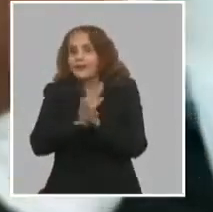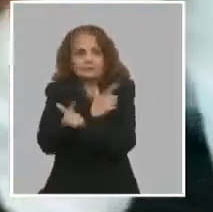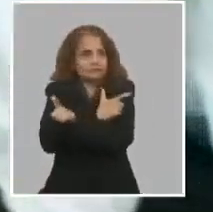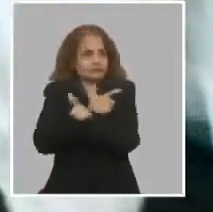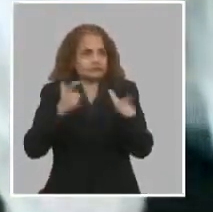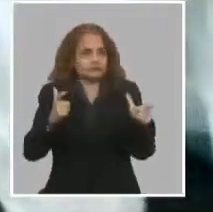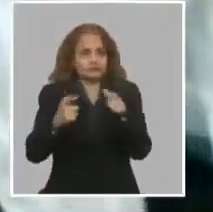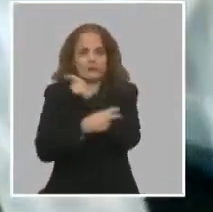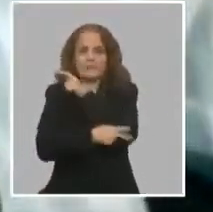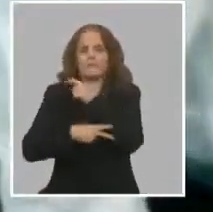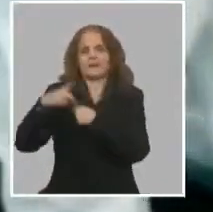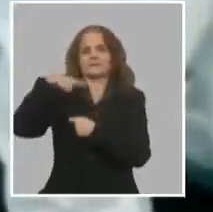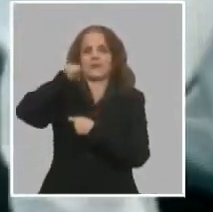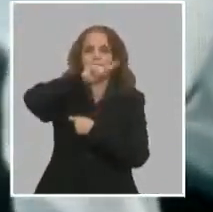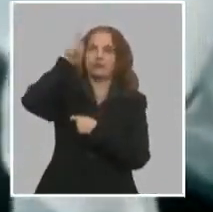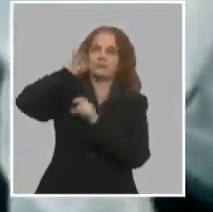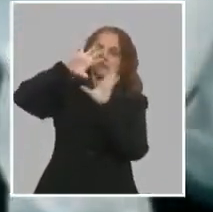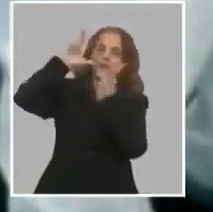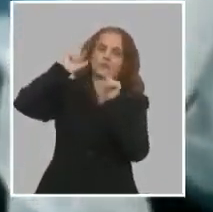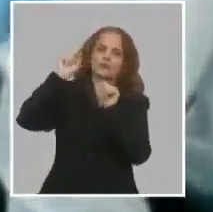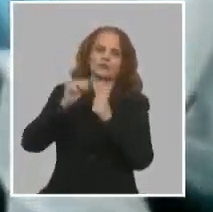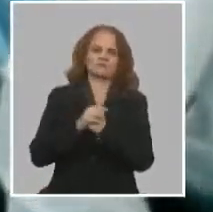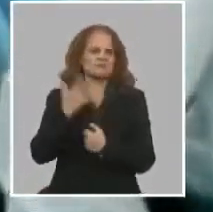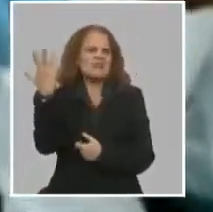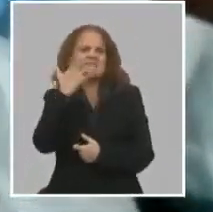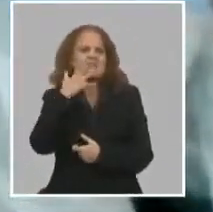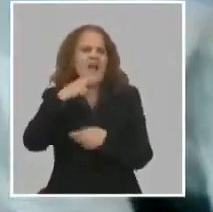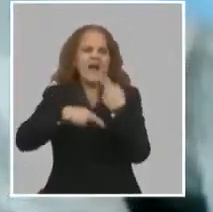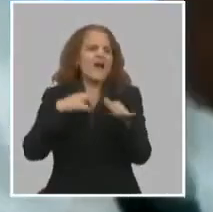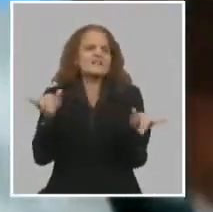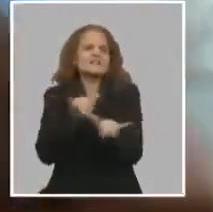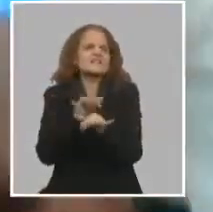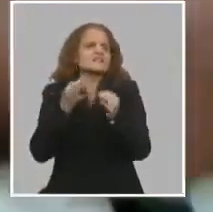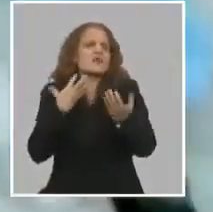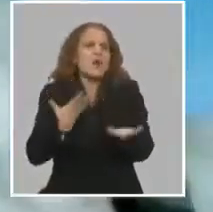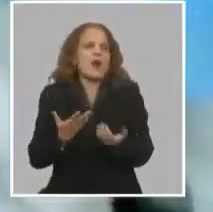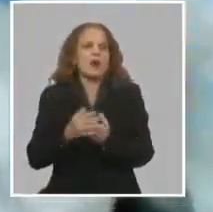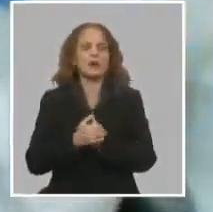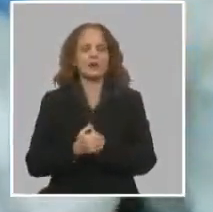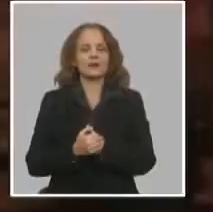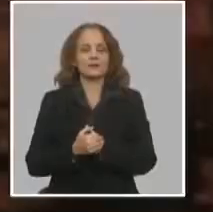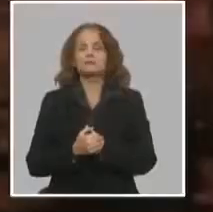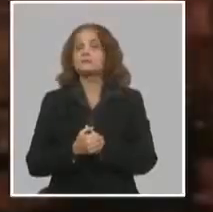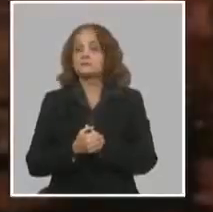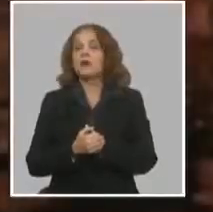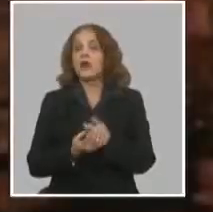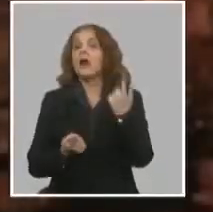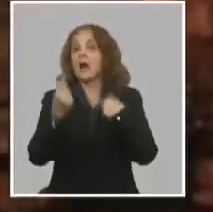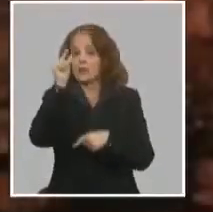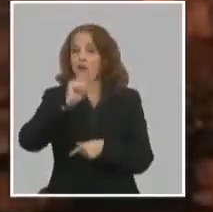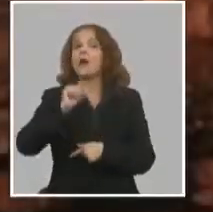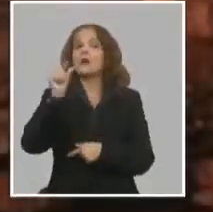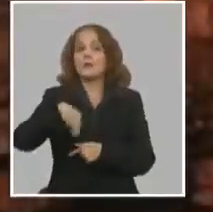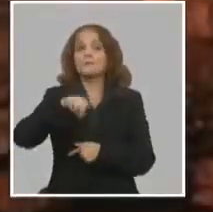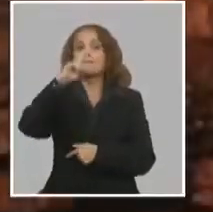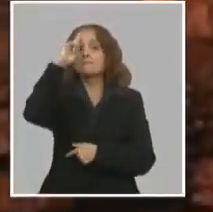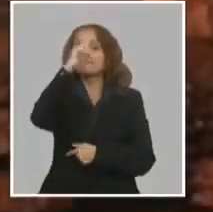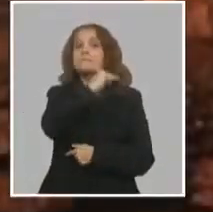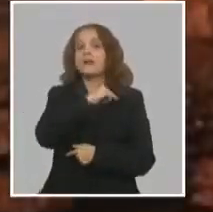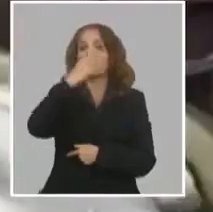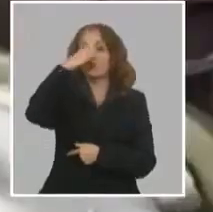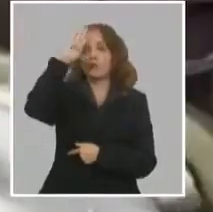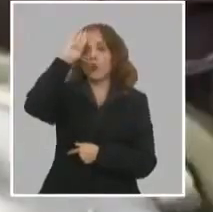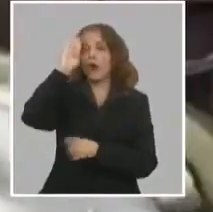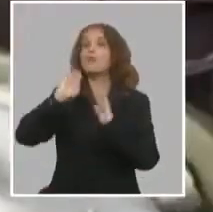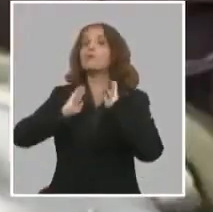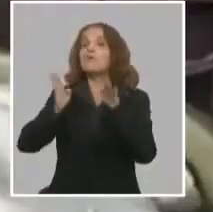capaz de hacer eso? Y eso al precio de la vida. Incluso hay colaboradores cubanos que han fallecido en esas